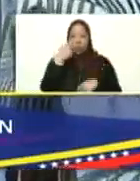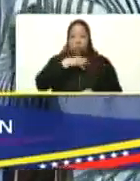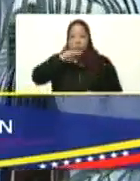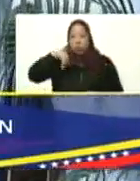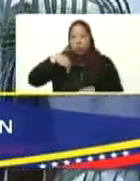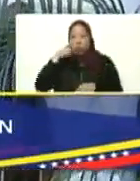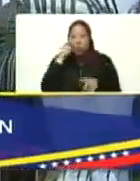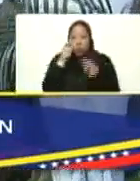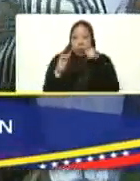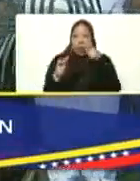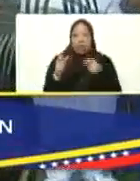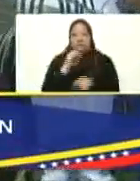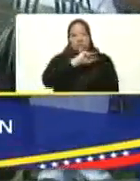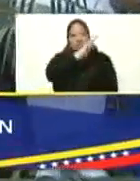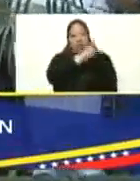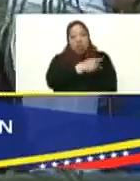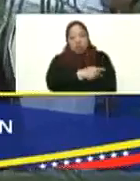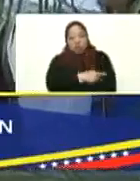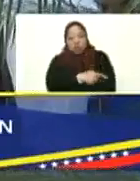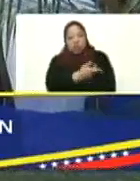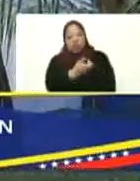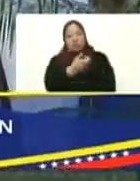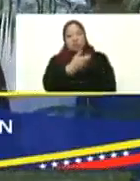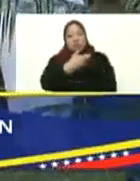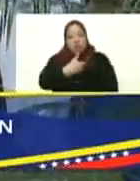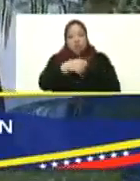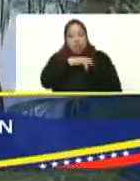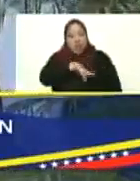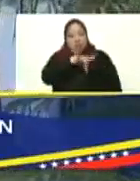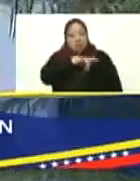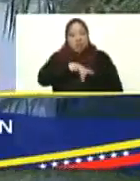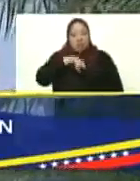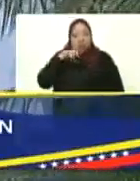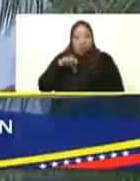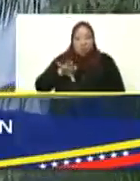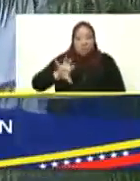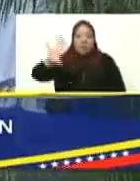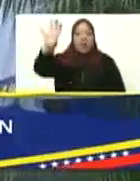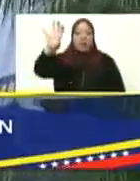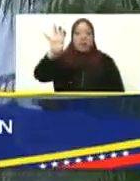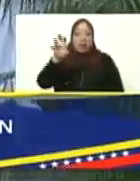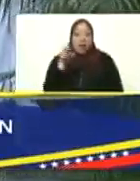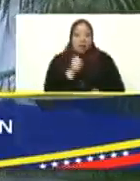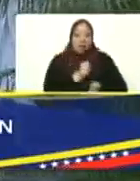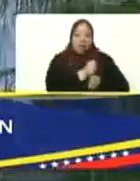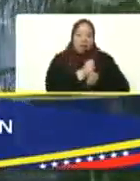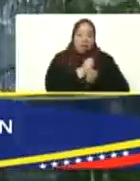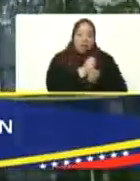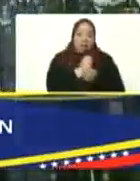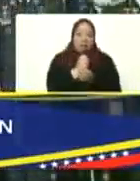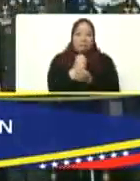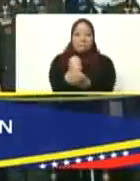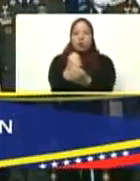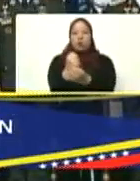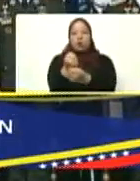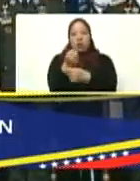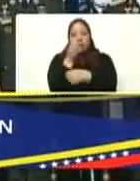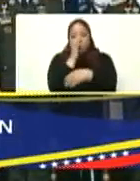llena de valores, de patriotismo, de amor, de lealtad,